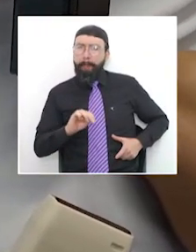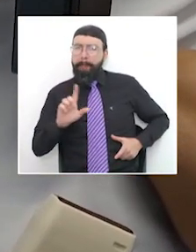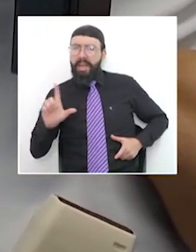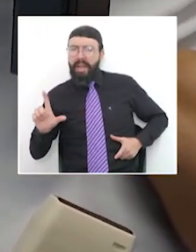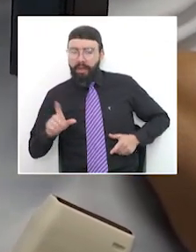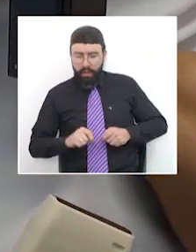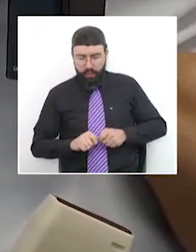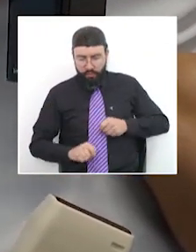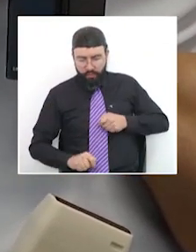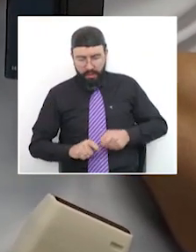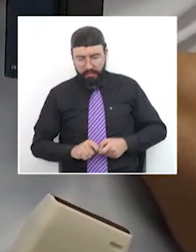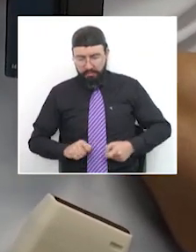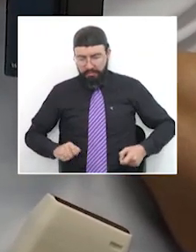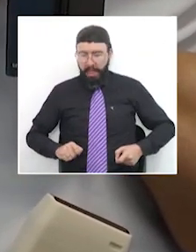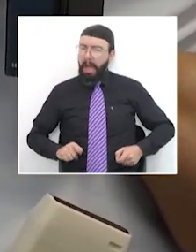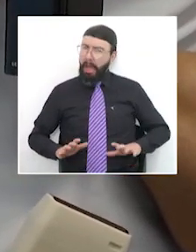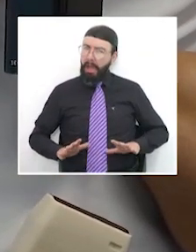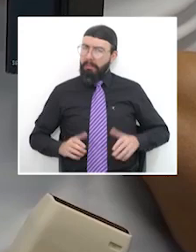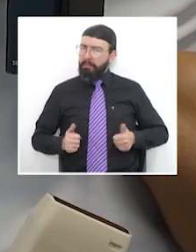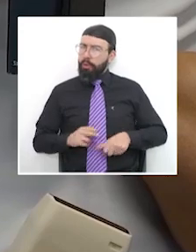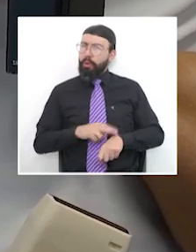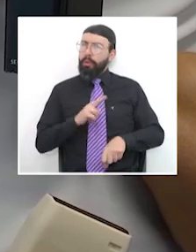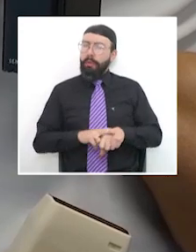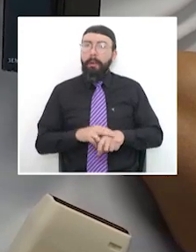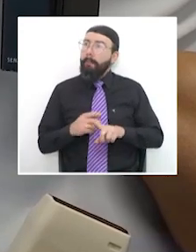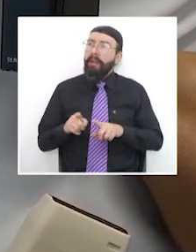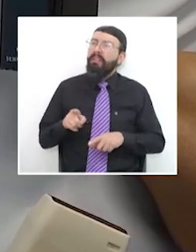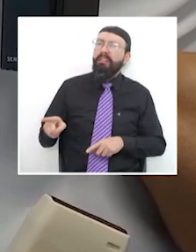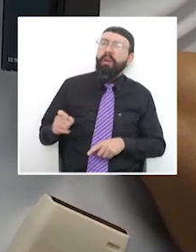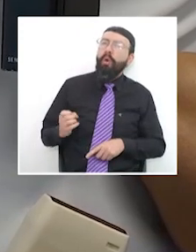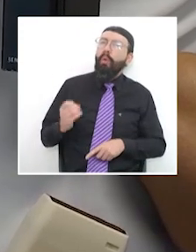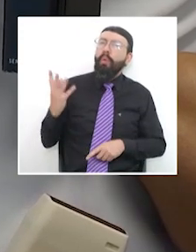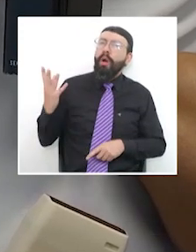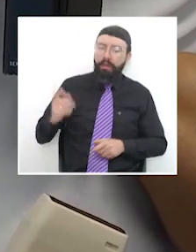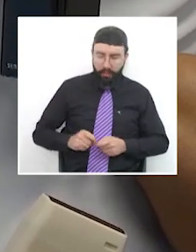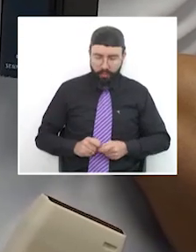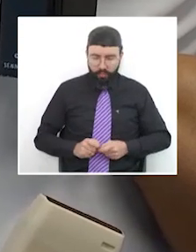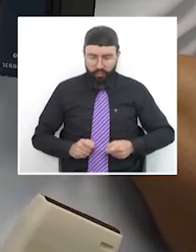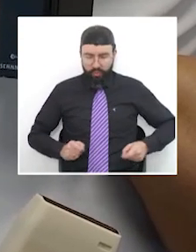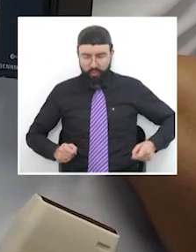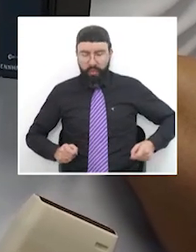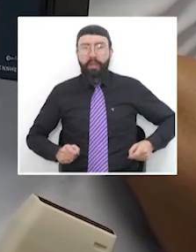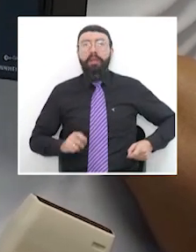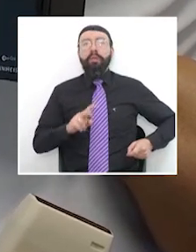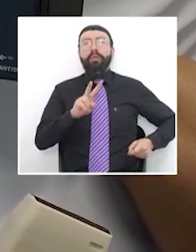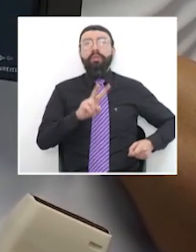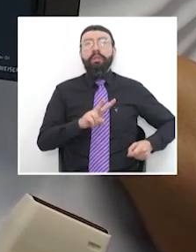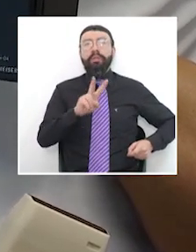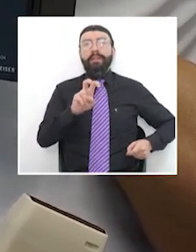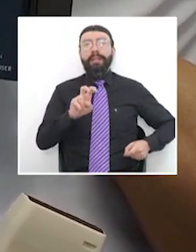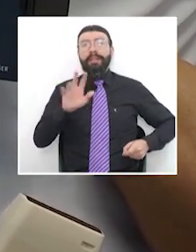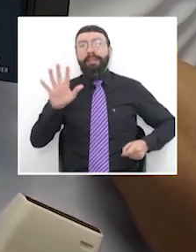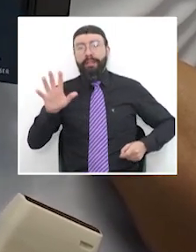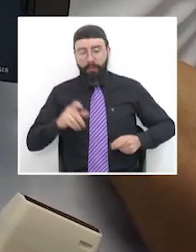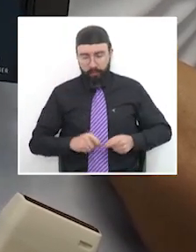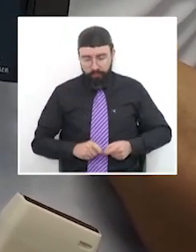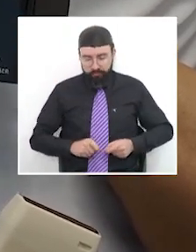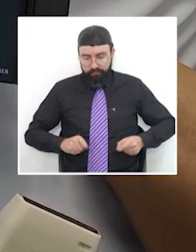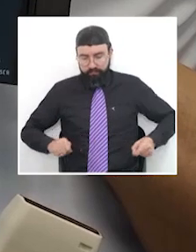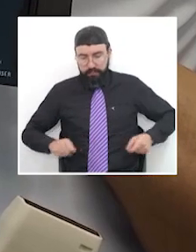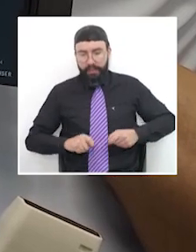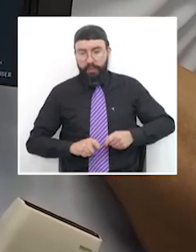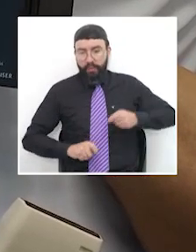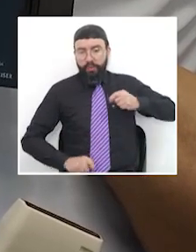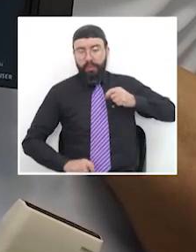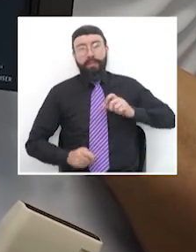mililitros. ¿Sí? Y estamos hablando que la próstata de él está midiendo, el volumen es de 275 mililitros. O sea